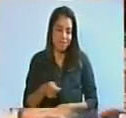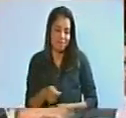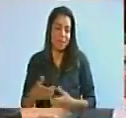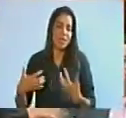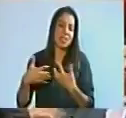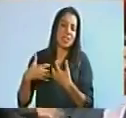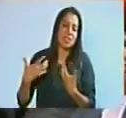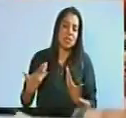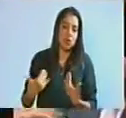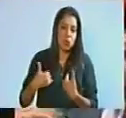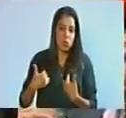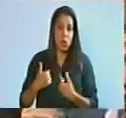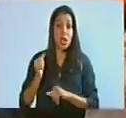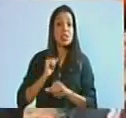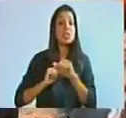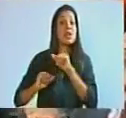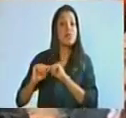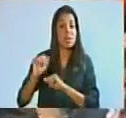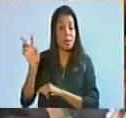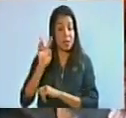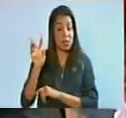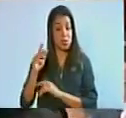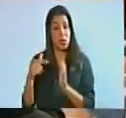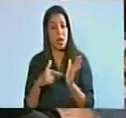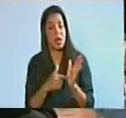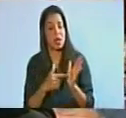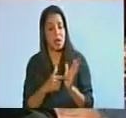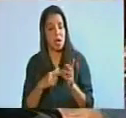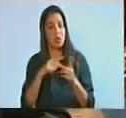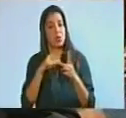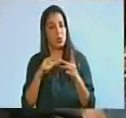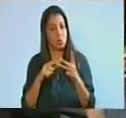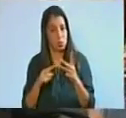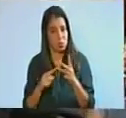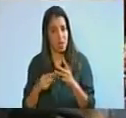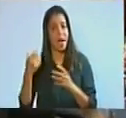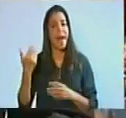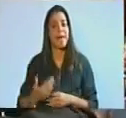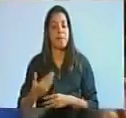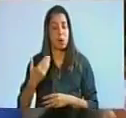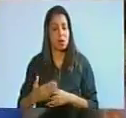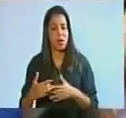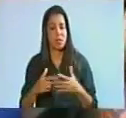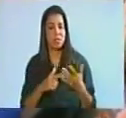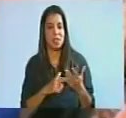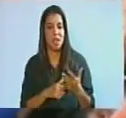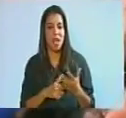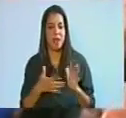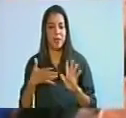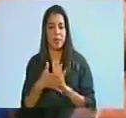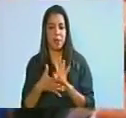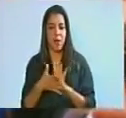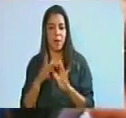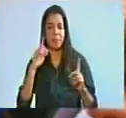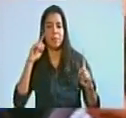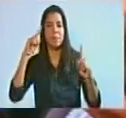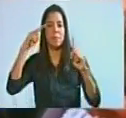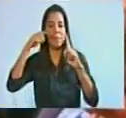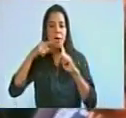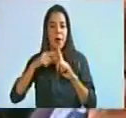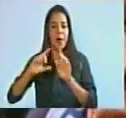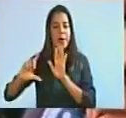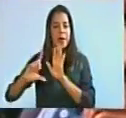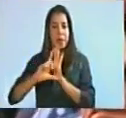defensa integral de la nación son grandes elementos que forman parte o que conforman el objeto de esta